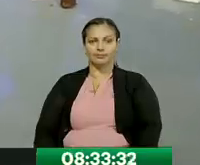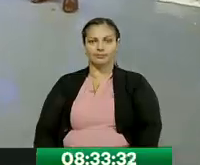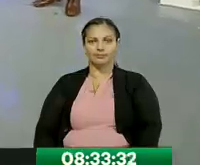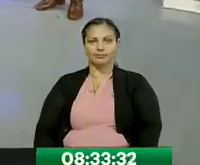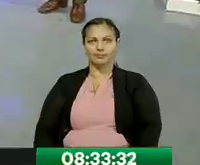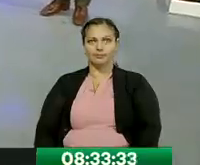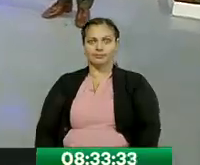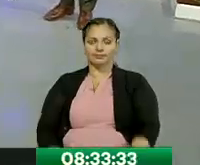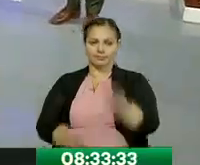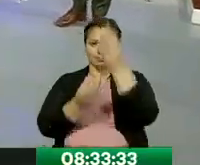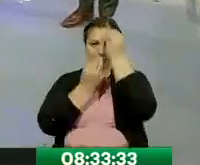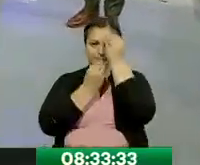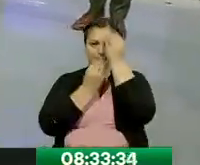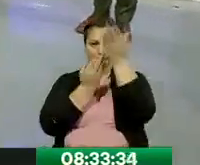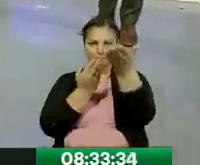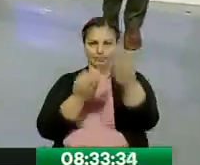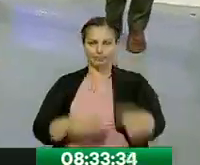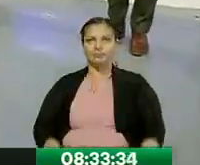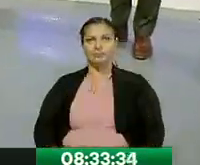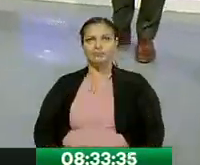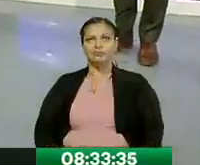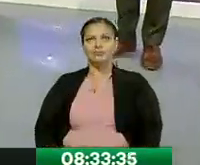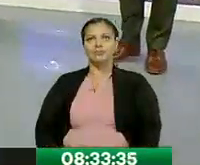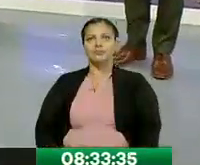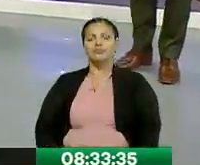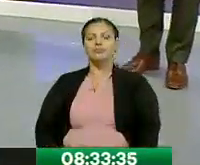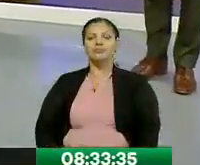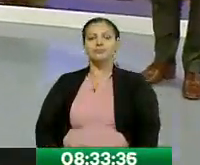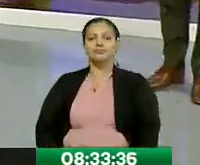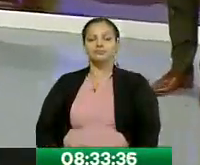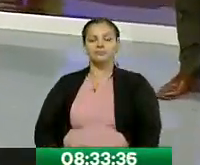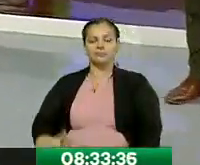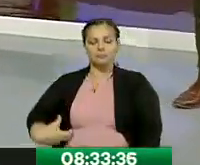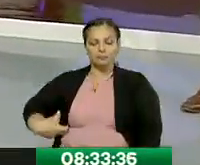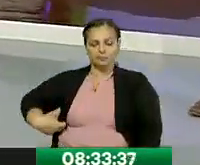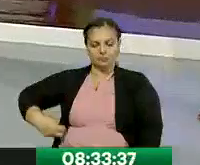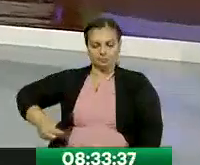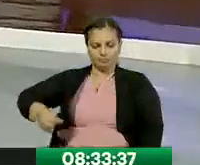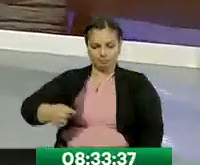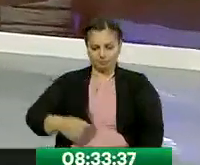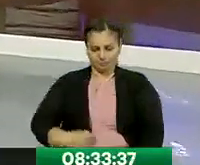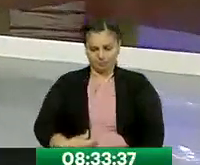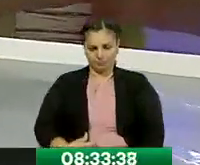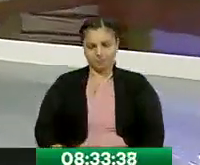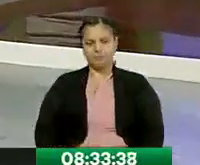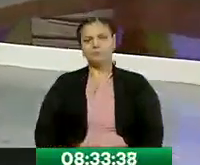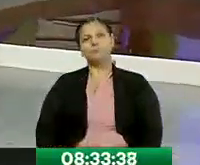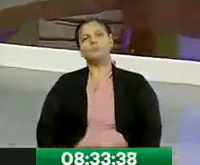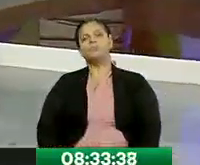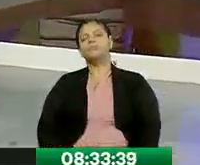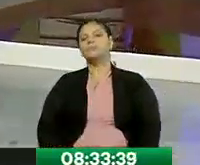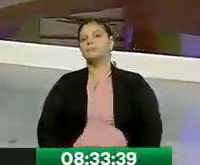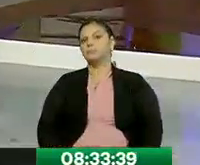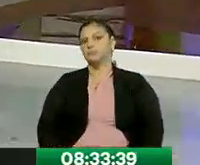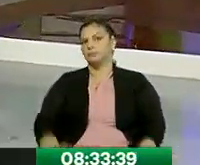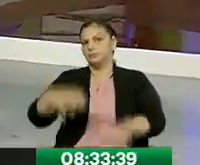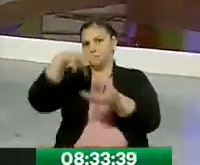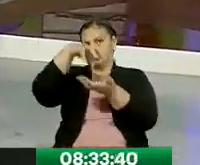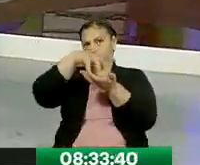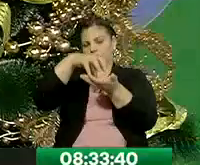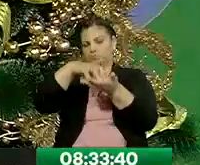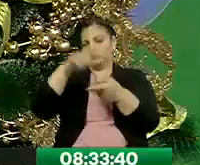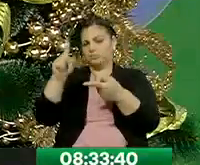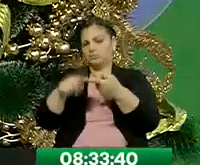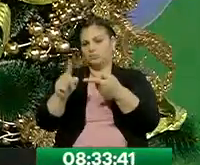Seguimos con esta información. La Policía Nacional desarticuló dos peligrosas bandas que operaban en las provincias de Azuay y Cañar bajo